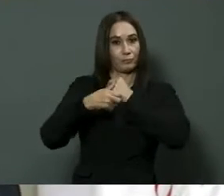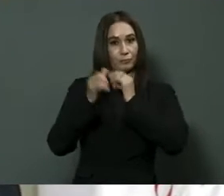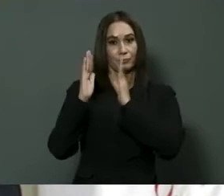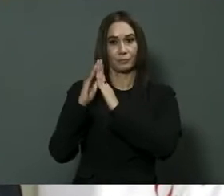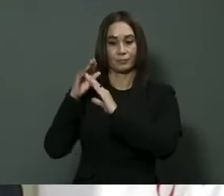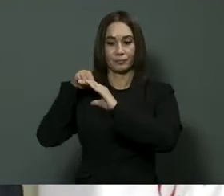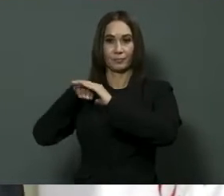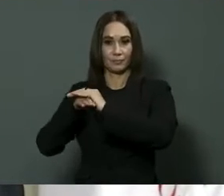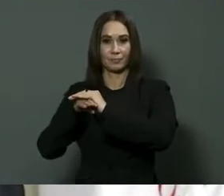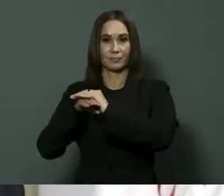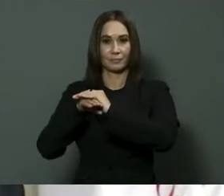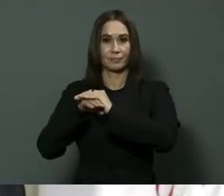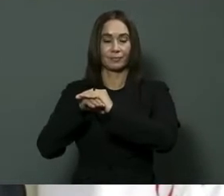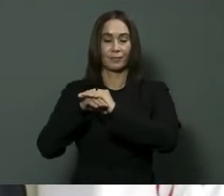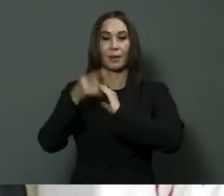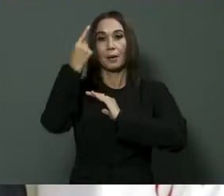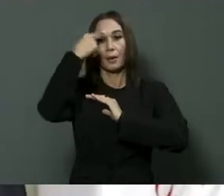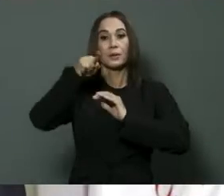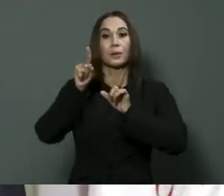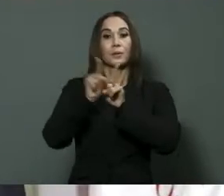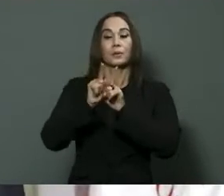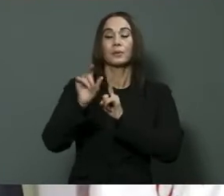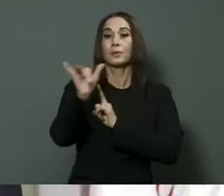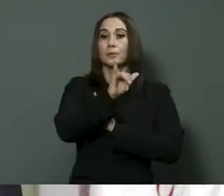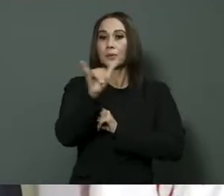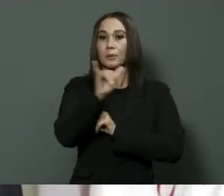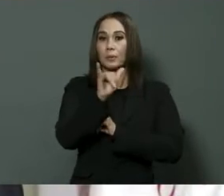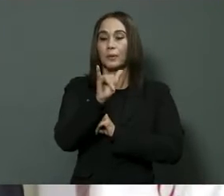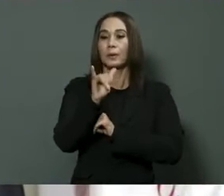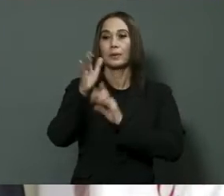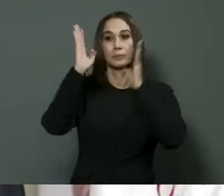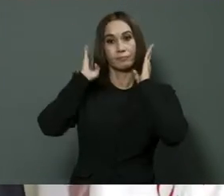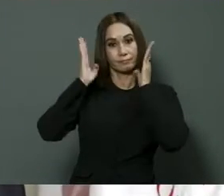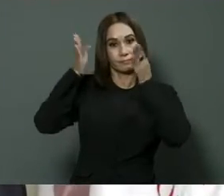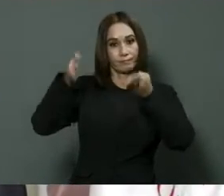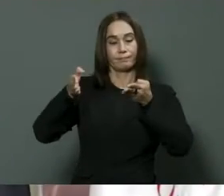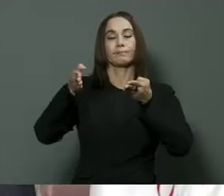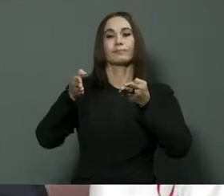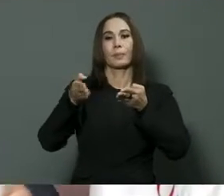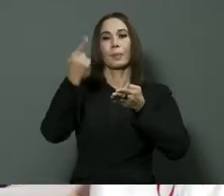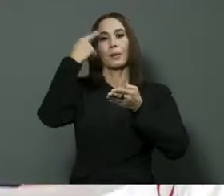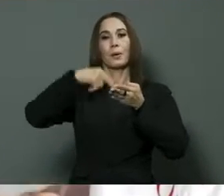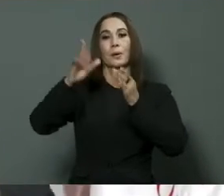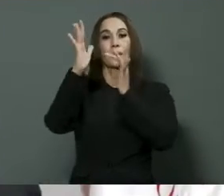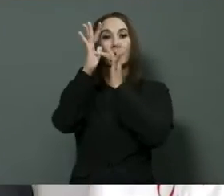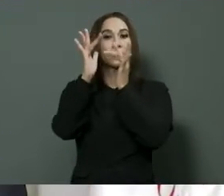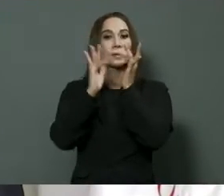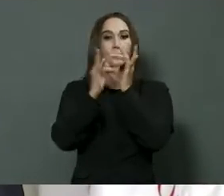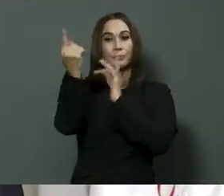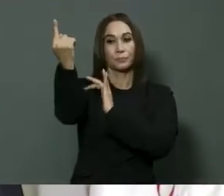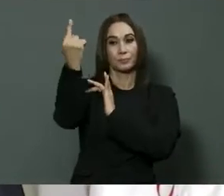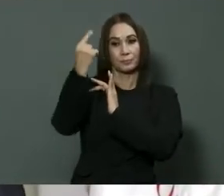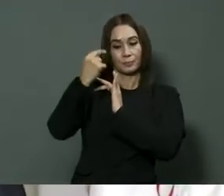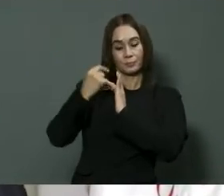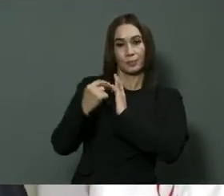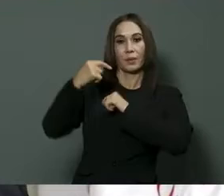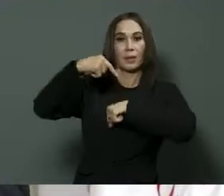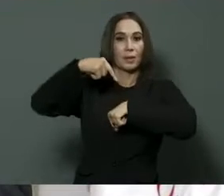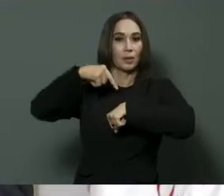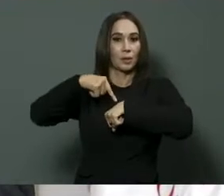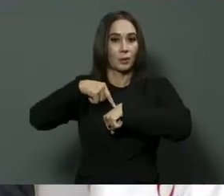casa. Por eso estén también ustedes preparados, porque el Hijo del Hombre vendrá a la